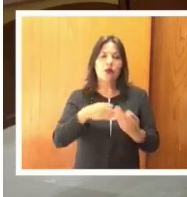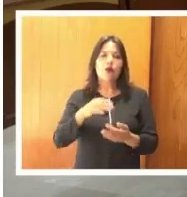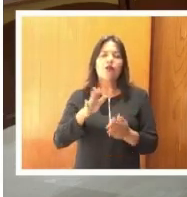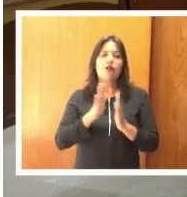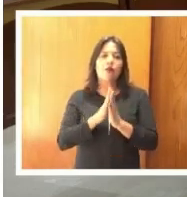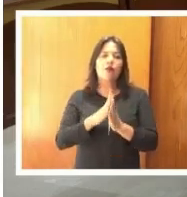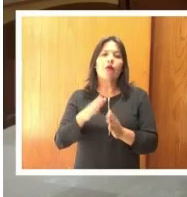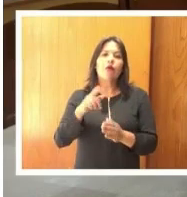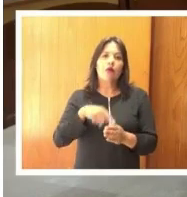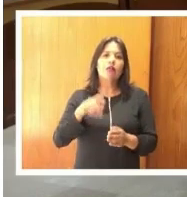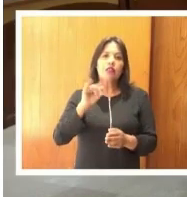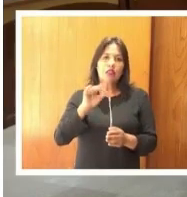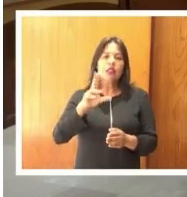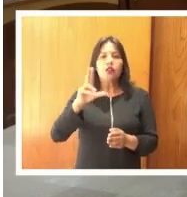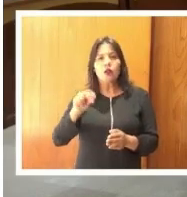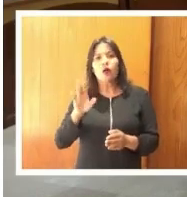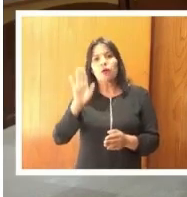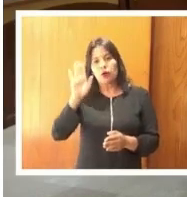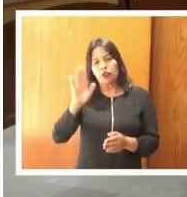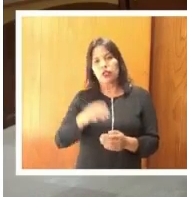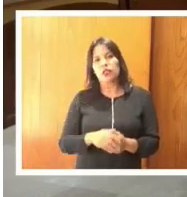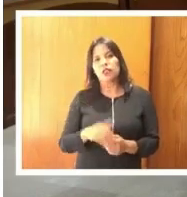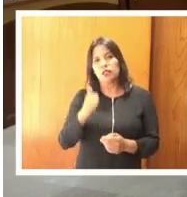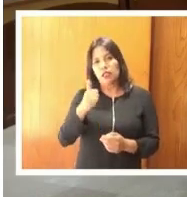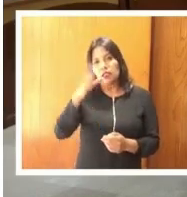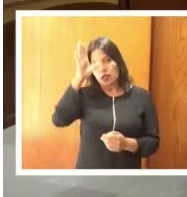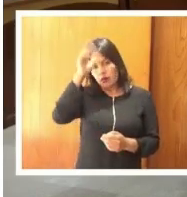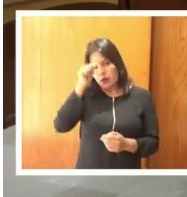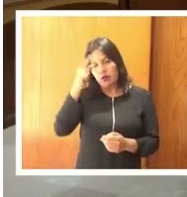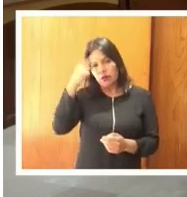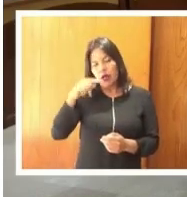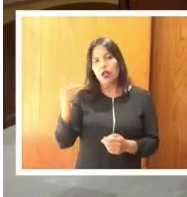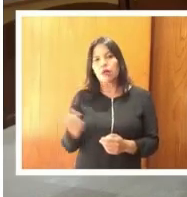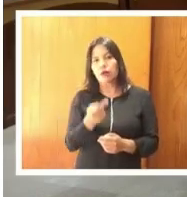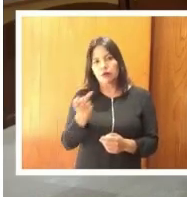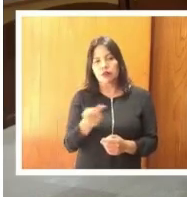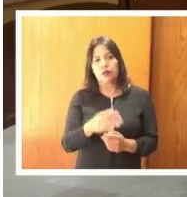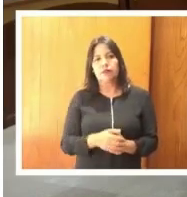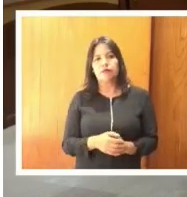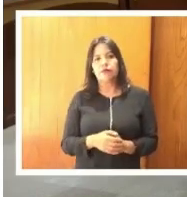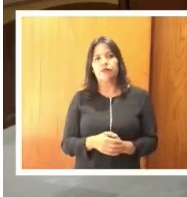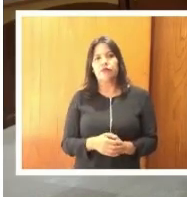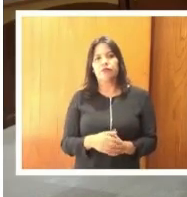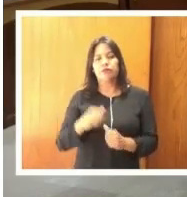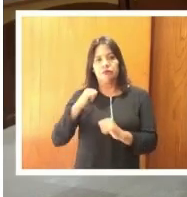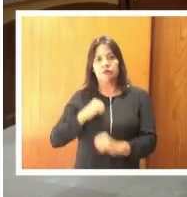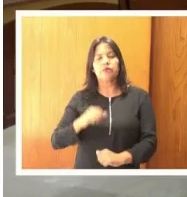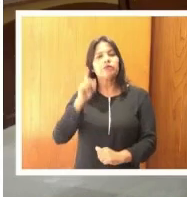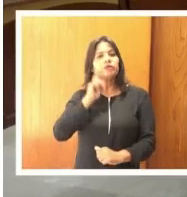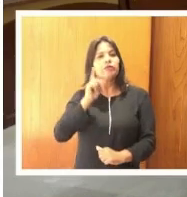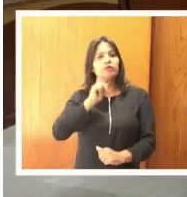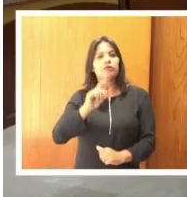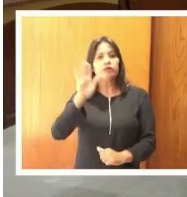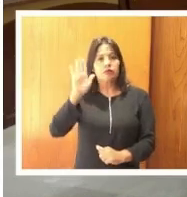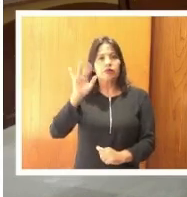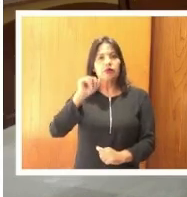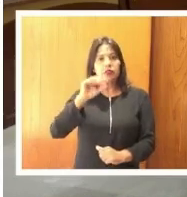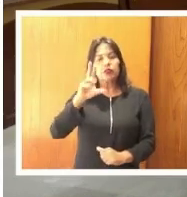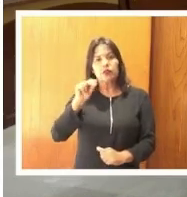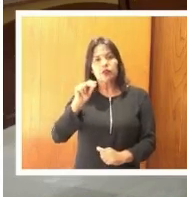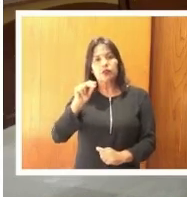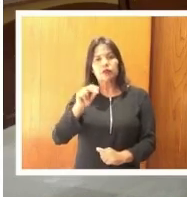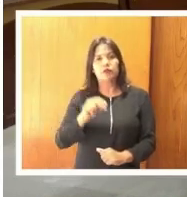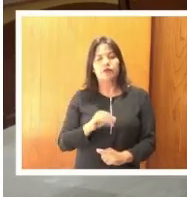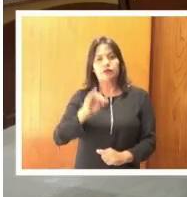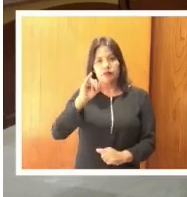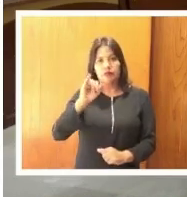nominal para la aprobación de estos 6 acuerdos que se someten a su consideración. Comisionada Mejía Ayala. A favor de los acuerdos en el